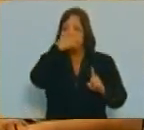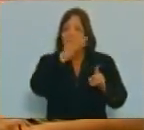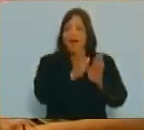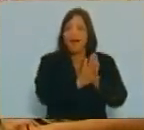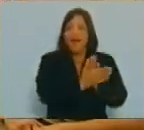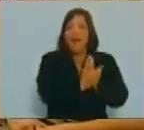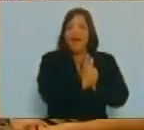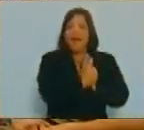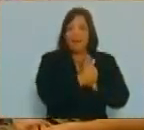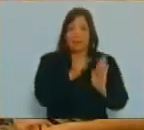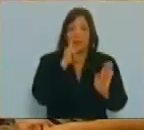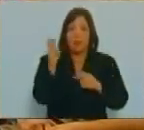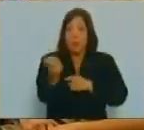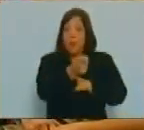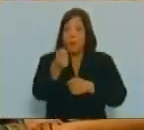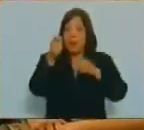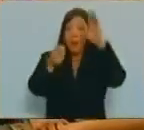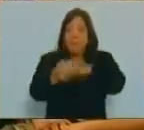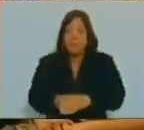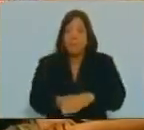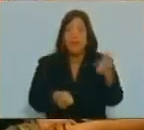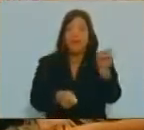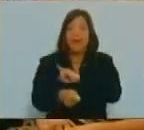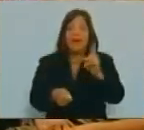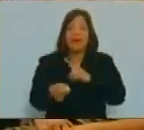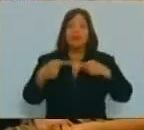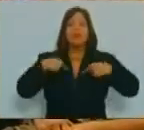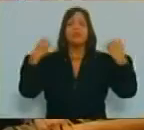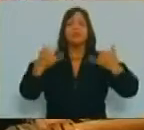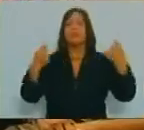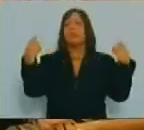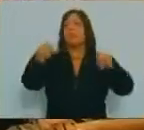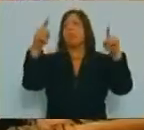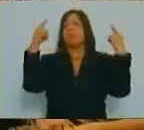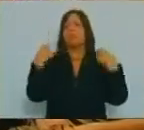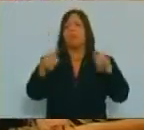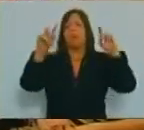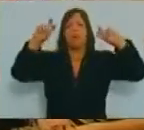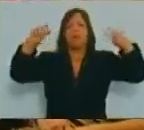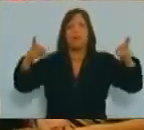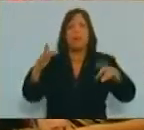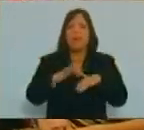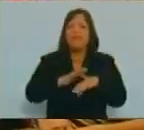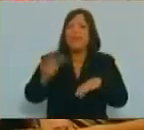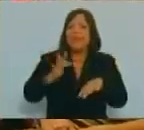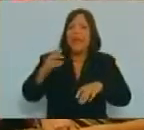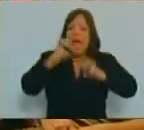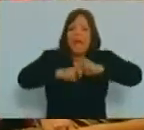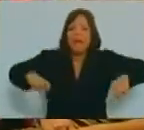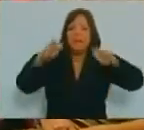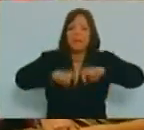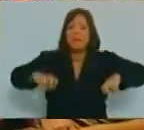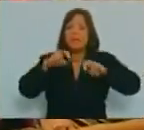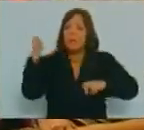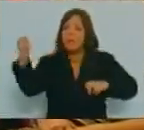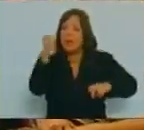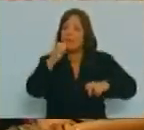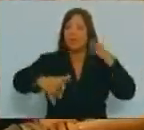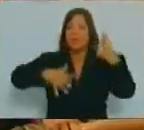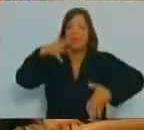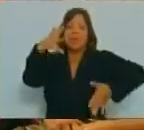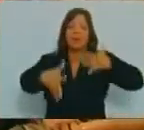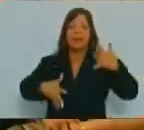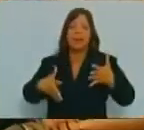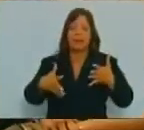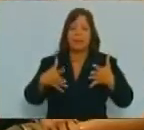los bomberos no se pisan la manguera entonces nosotros no podemos dejar un tema tan delicado como la investigación criminal que